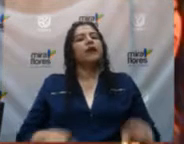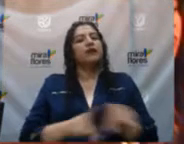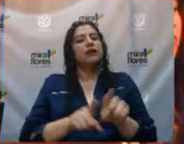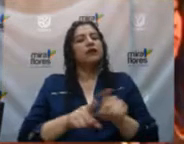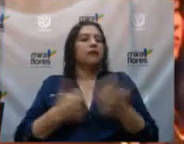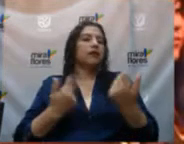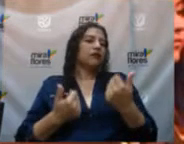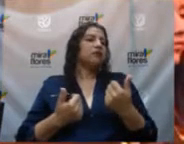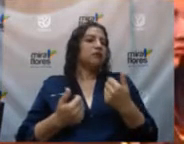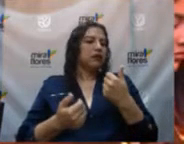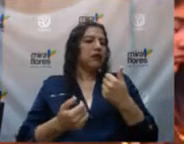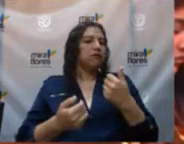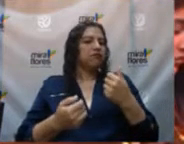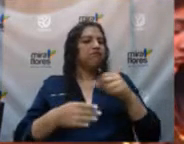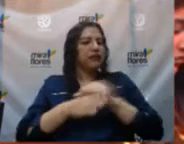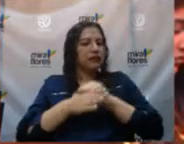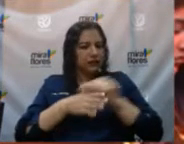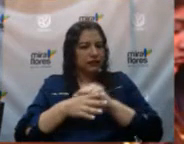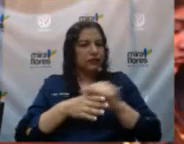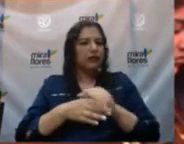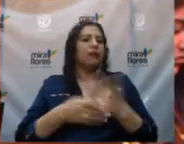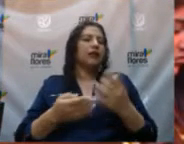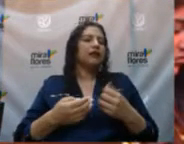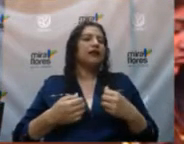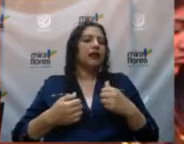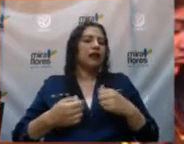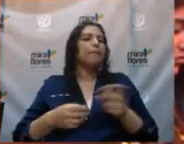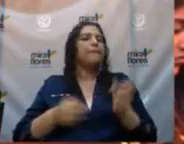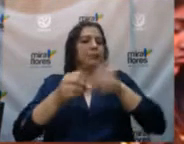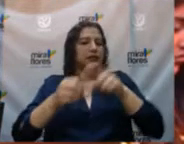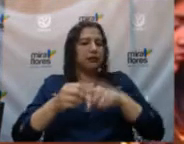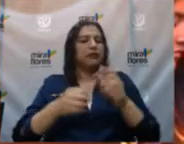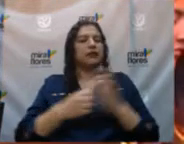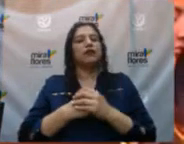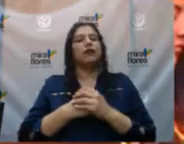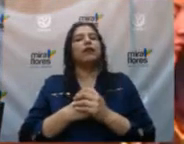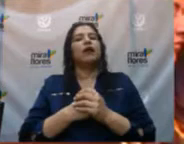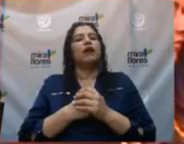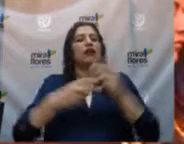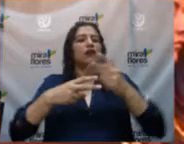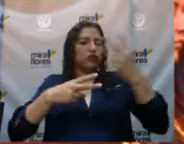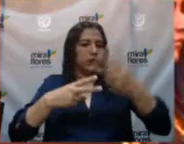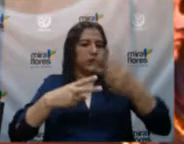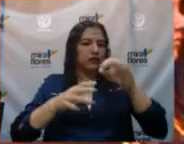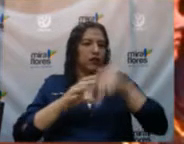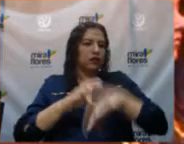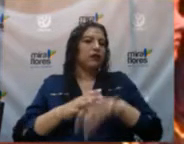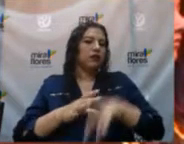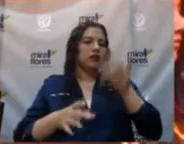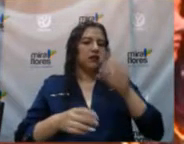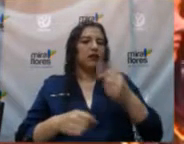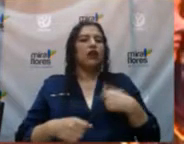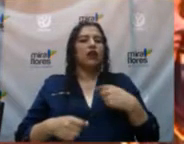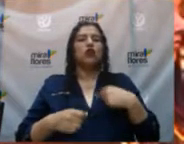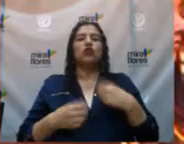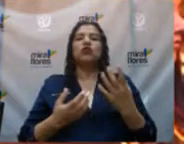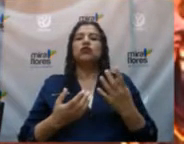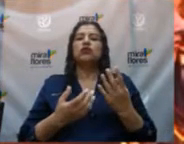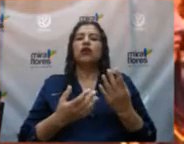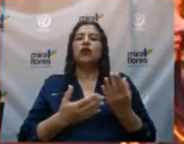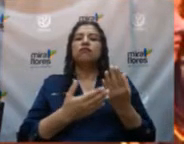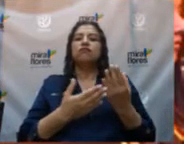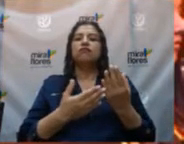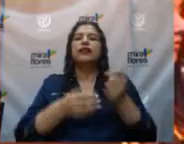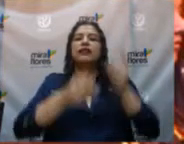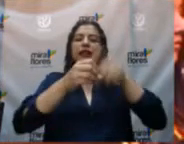activa participación de las juntas vecinales por las cuales hemos votado. Soy miembro de una de las 3 casas de